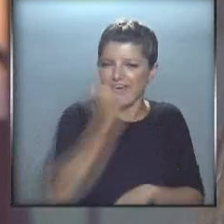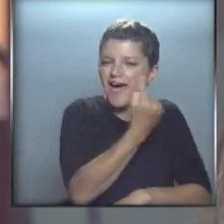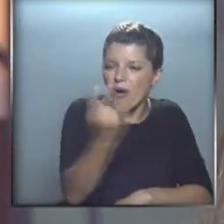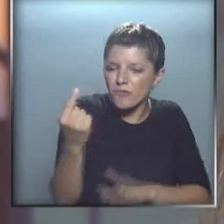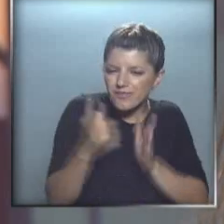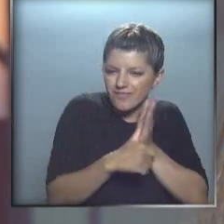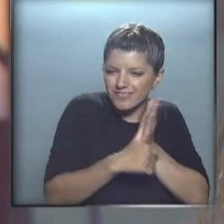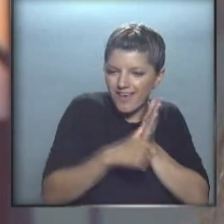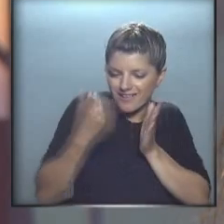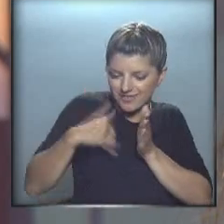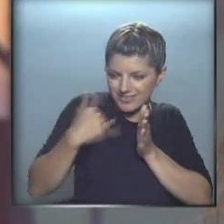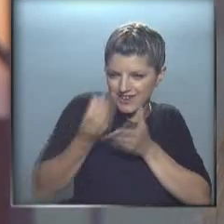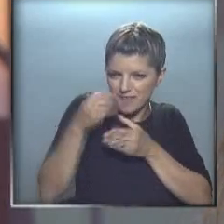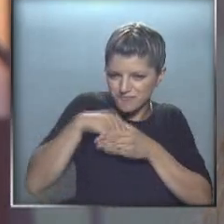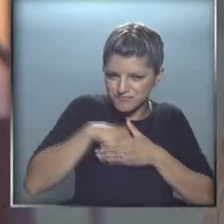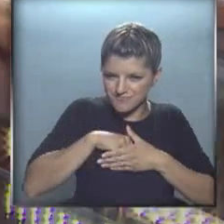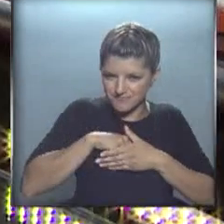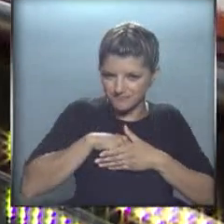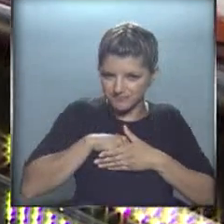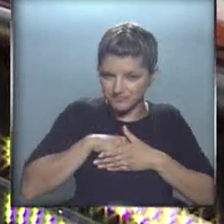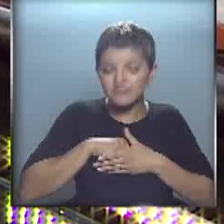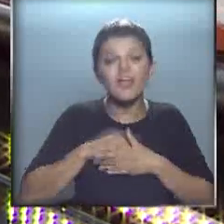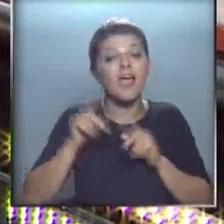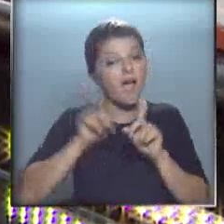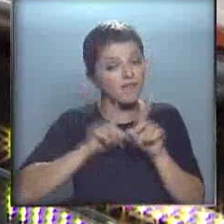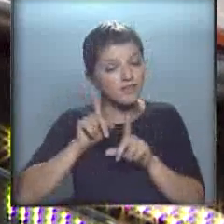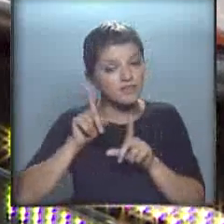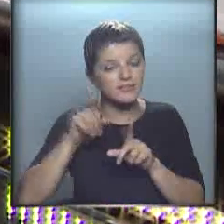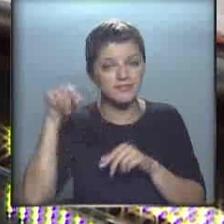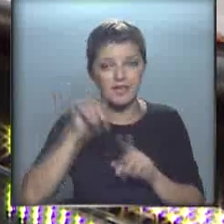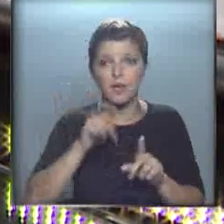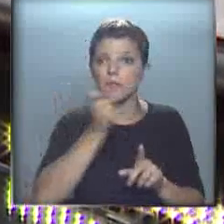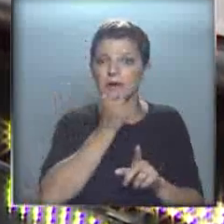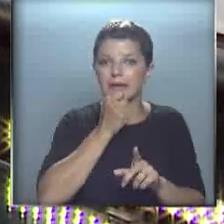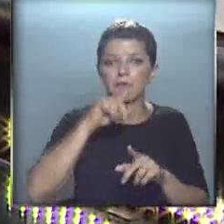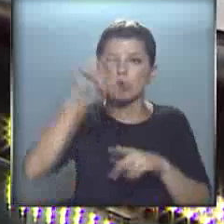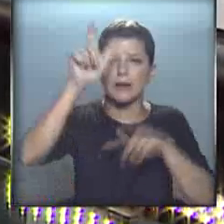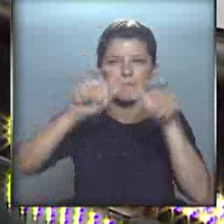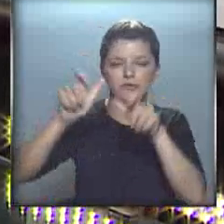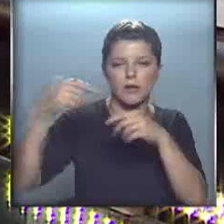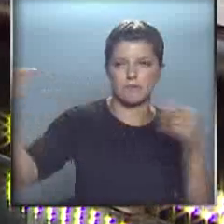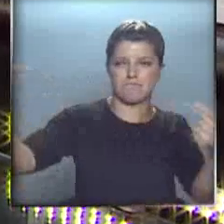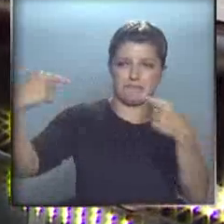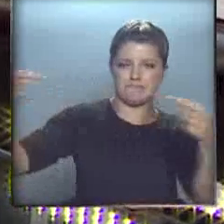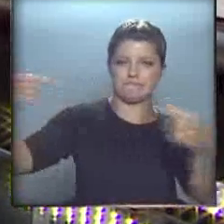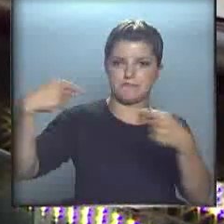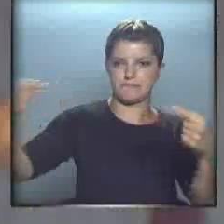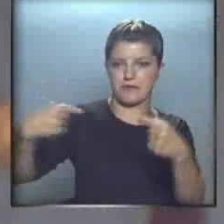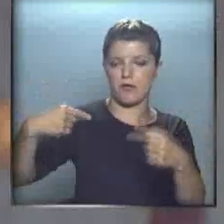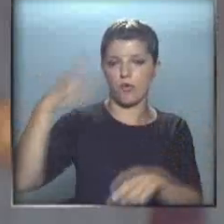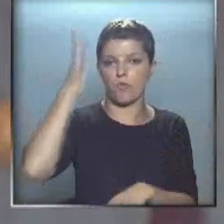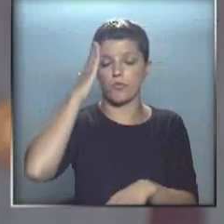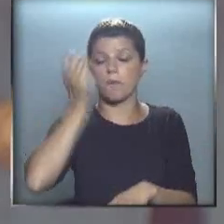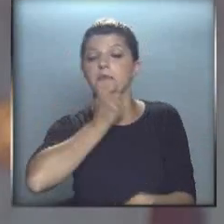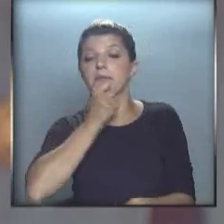constituye y que muchas veces recibimos como misiles, ¿no? Desde afuera, culturales, que dicen,